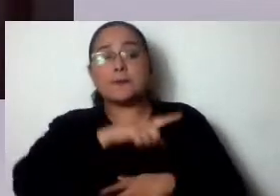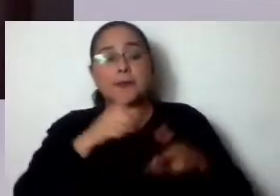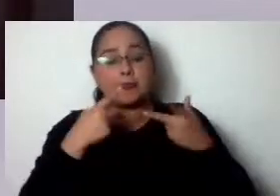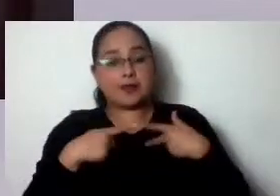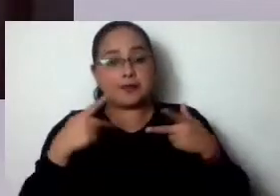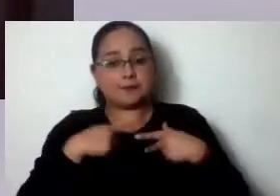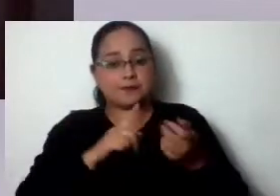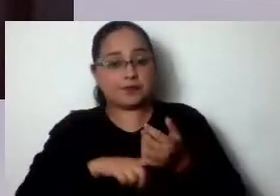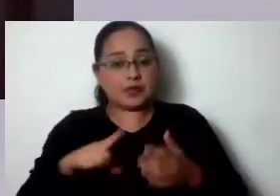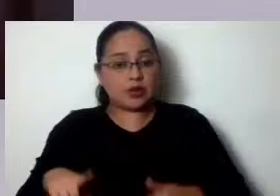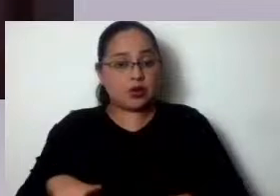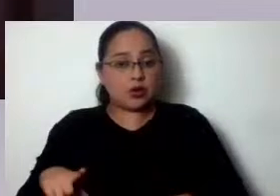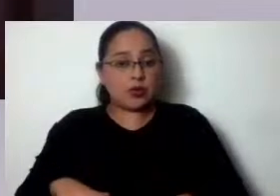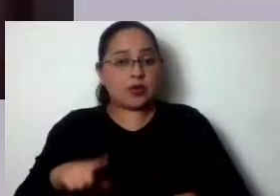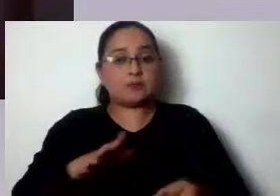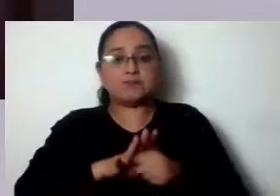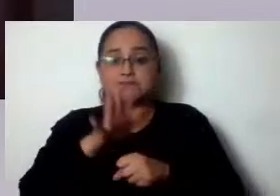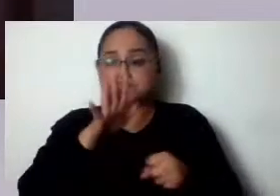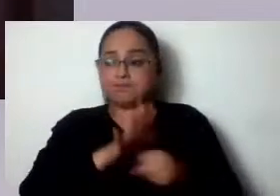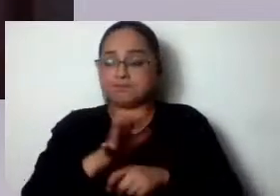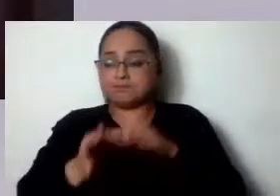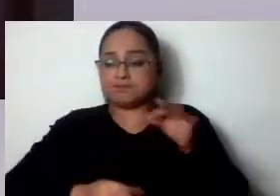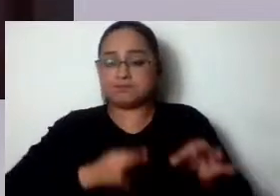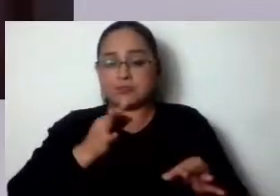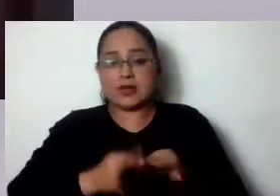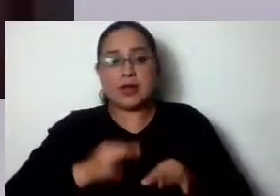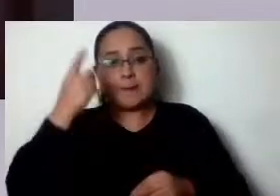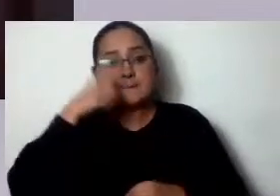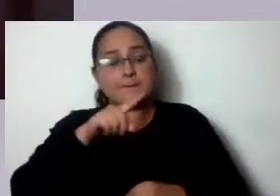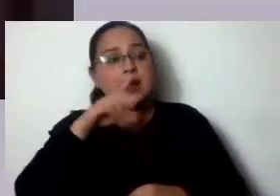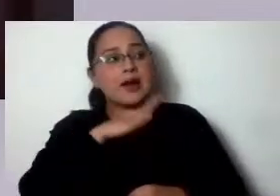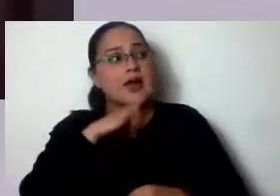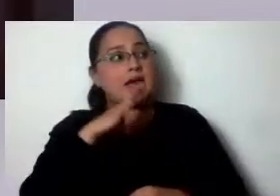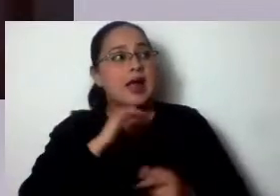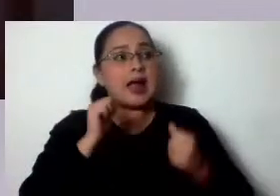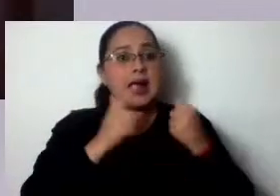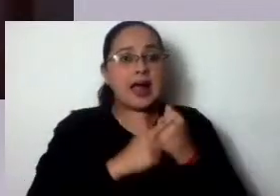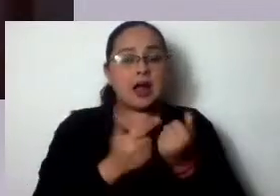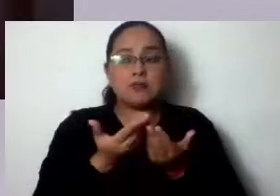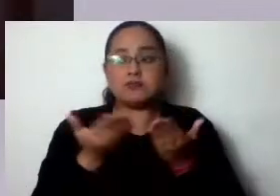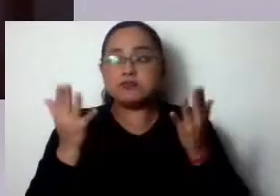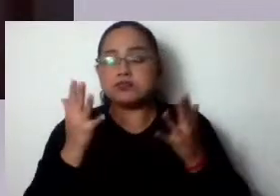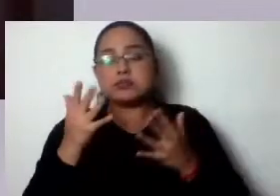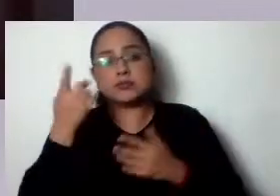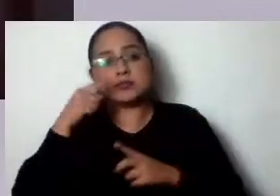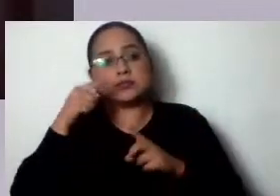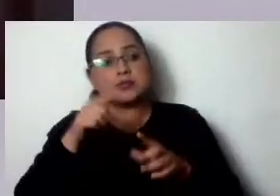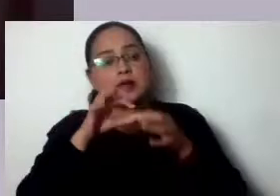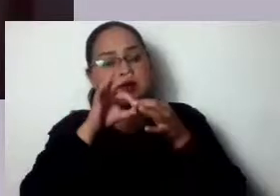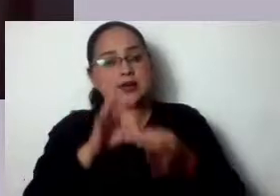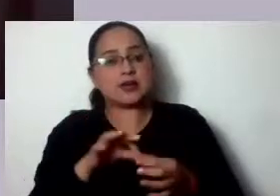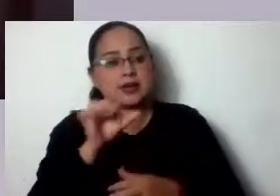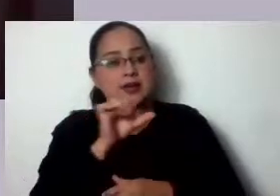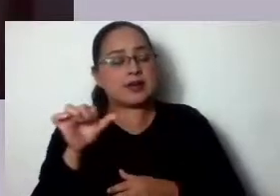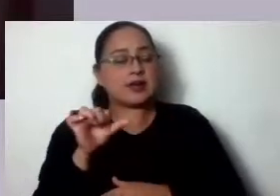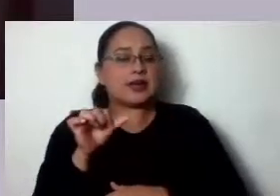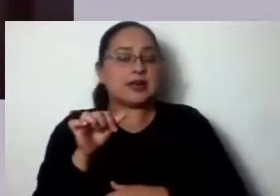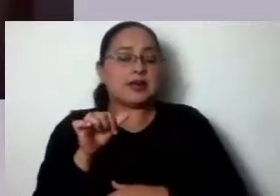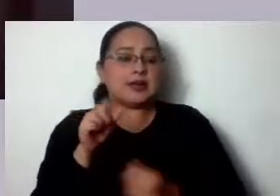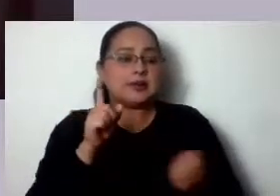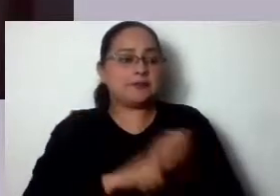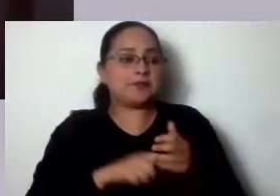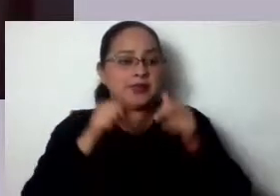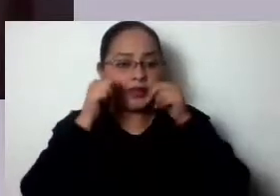garantice la disposición y disponibilidad de ciertas prestaciones en orden de una asistencia vital